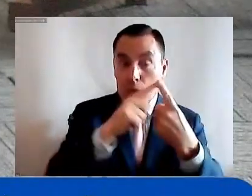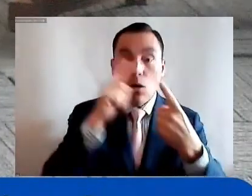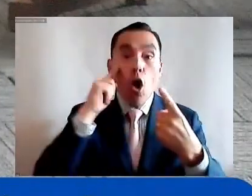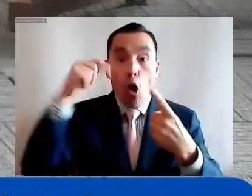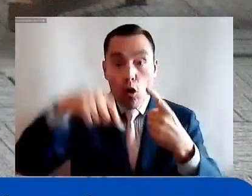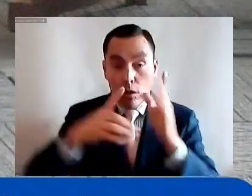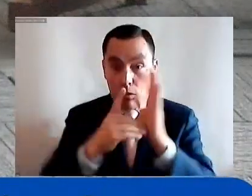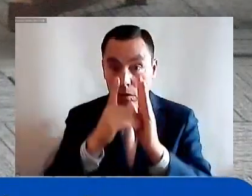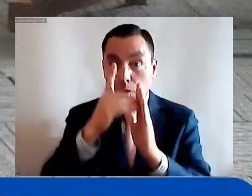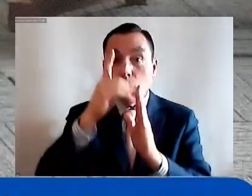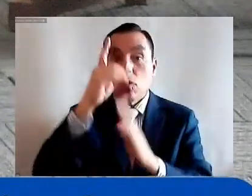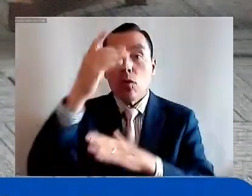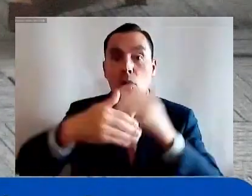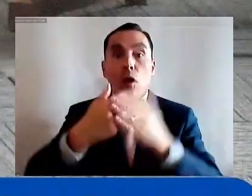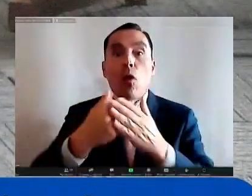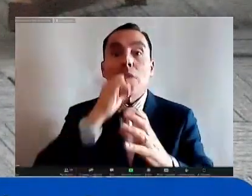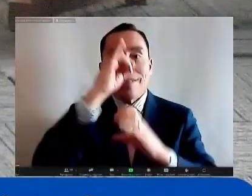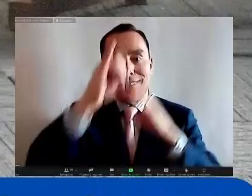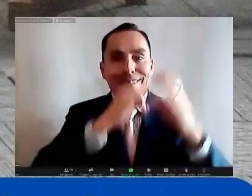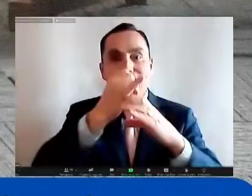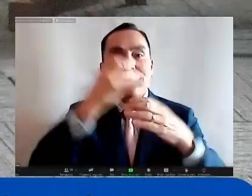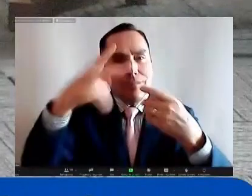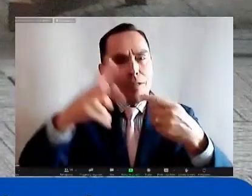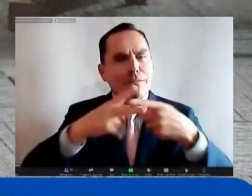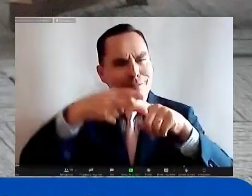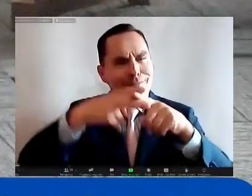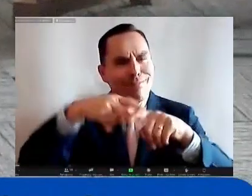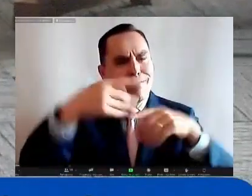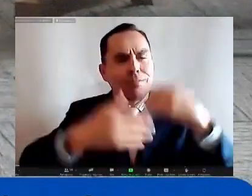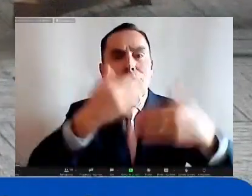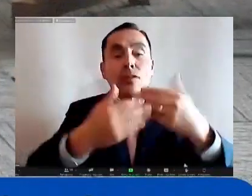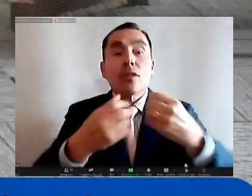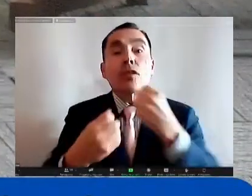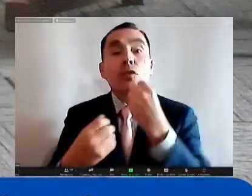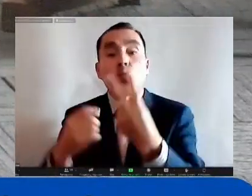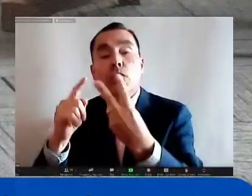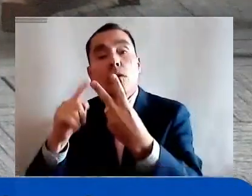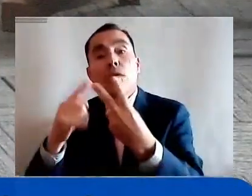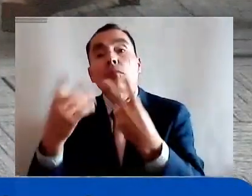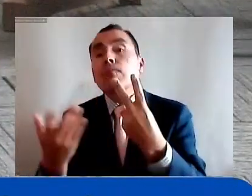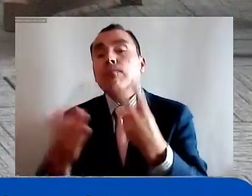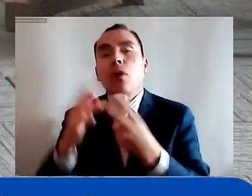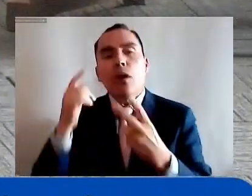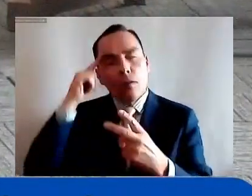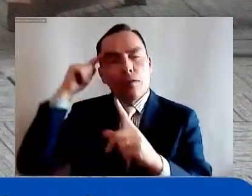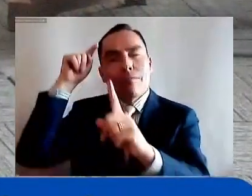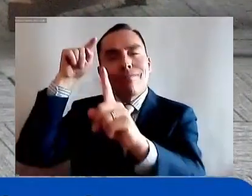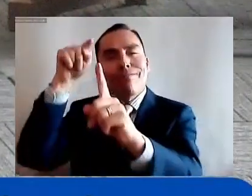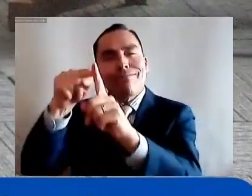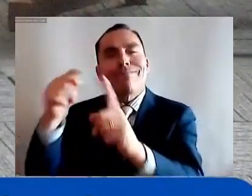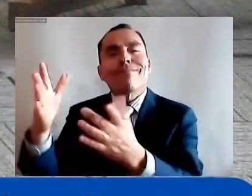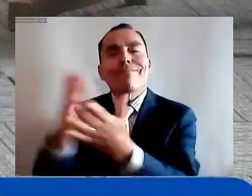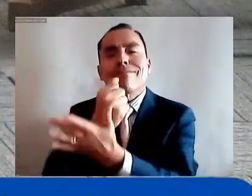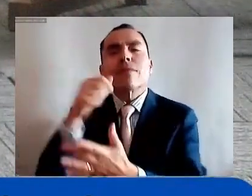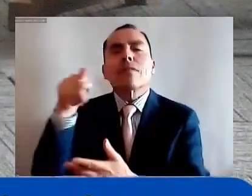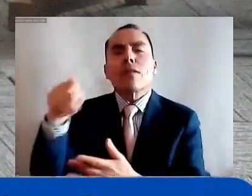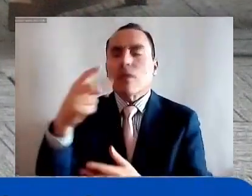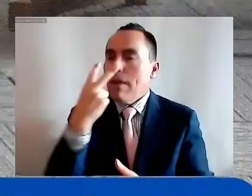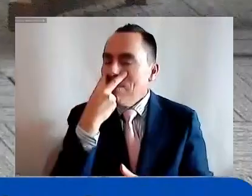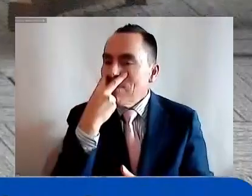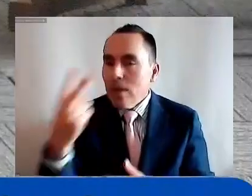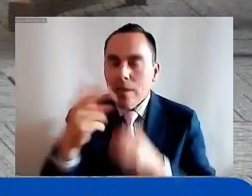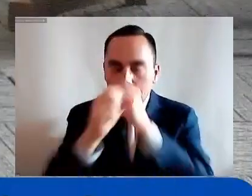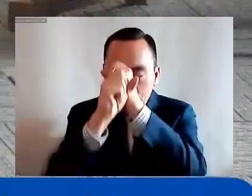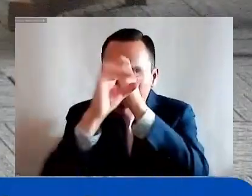instrumentos internacionales específicos, y una segunda, que tiene por objetivo lograr visibilizar los